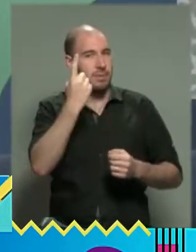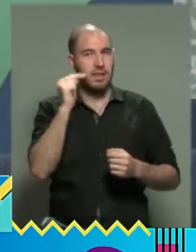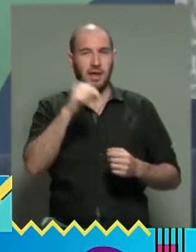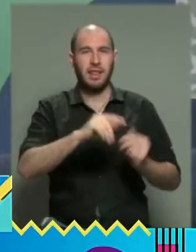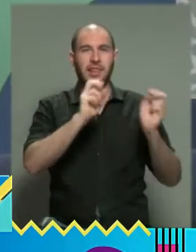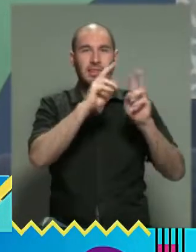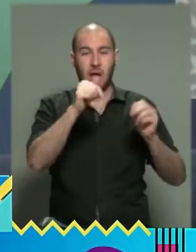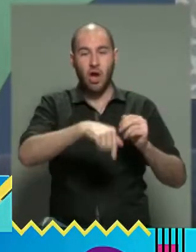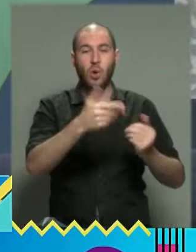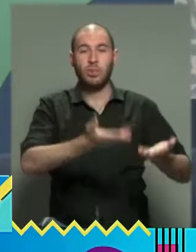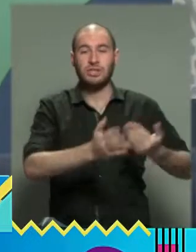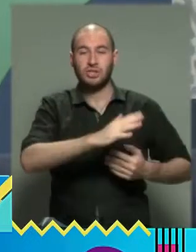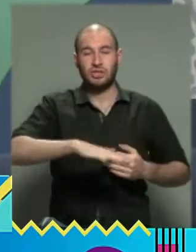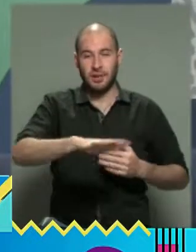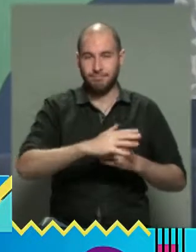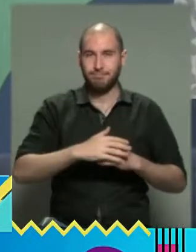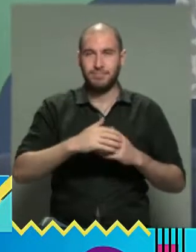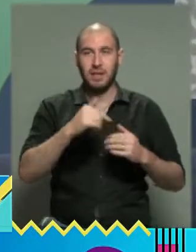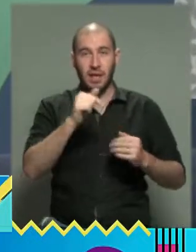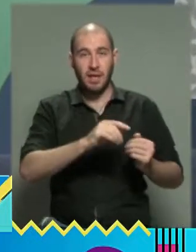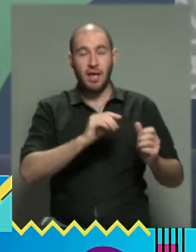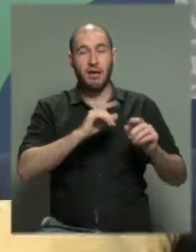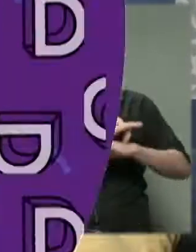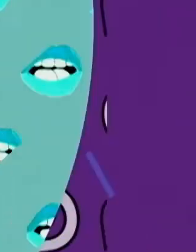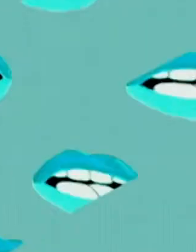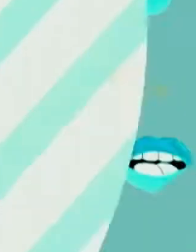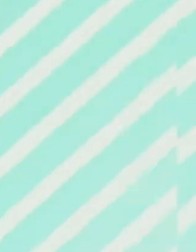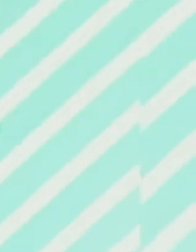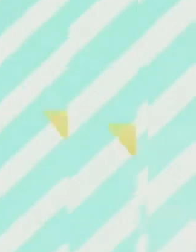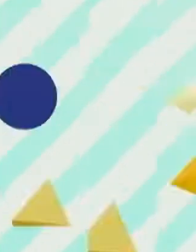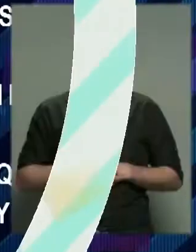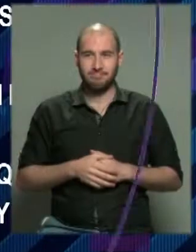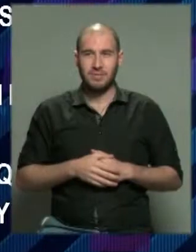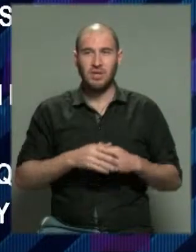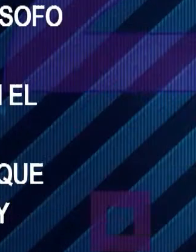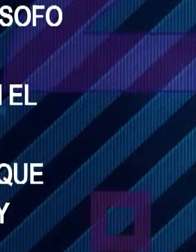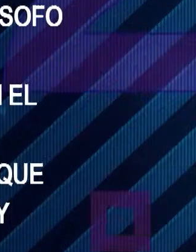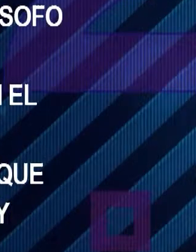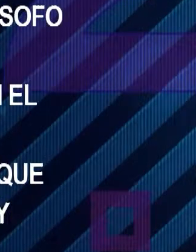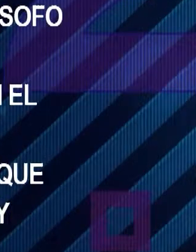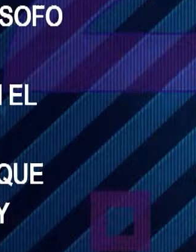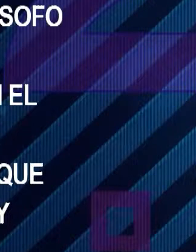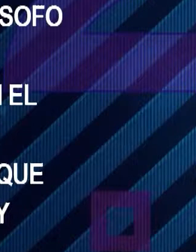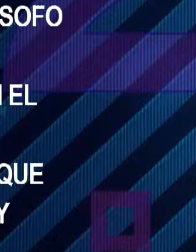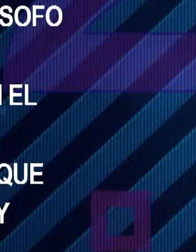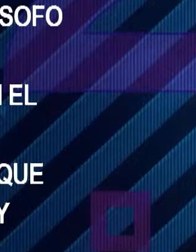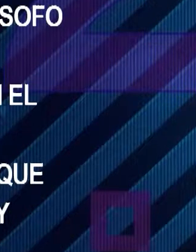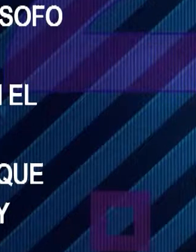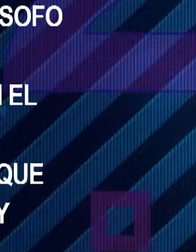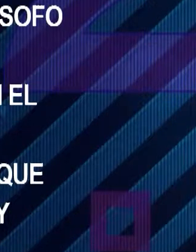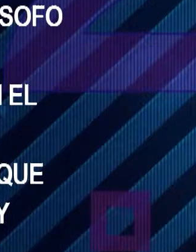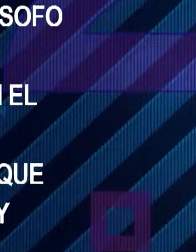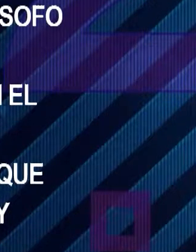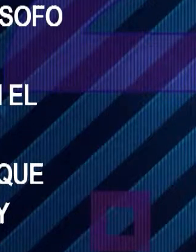lo que tiene que ver hoy la justicia social. Bien, perfecto. Vamos a la siguiente información que tiene que ver con el origen de la justicia social, que se encuentra en la